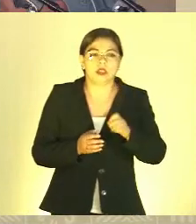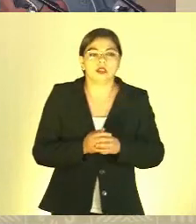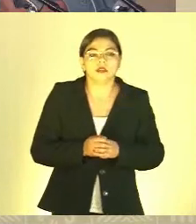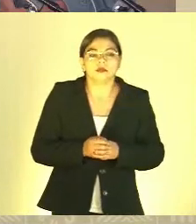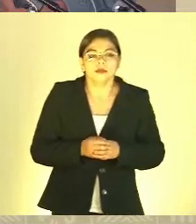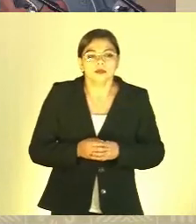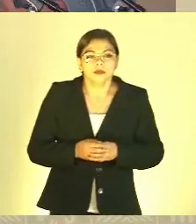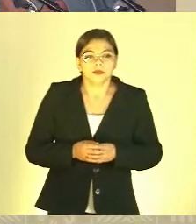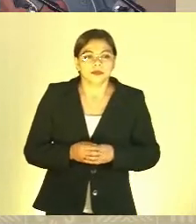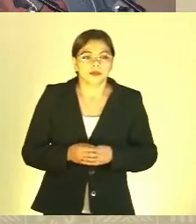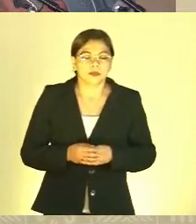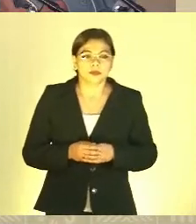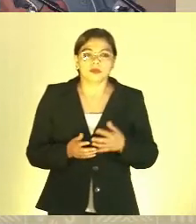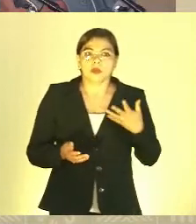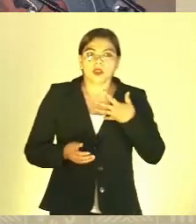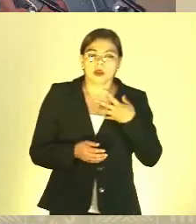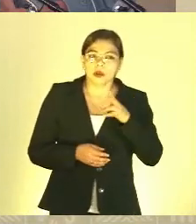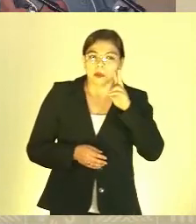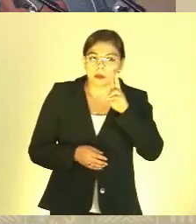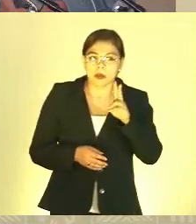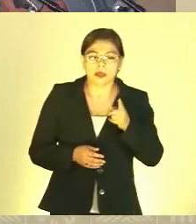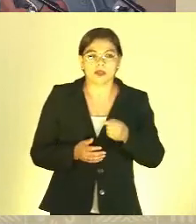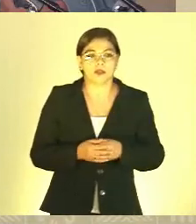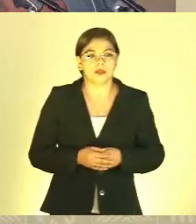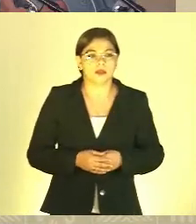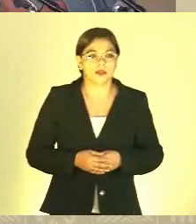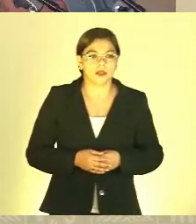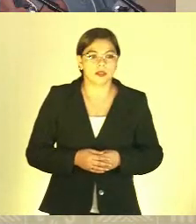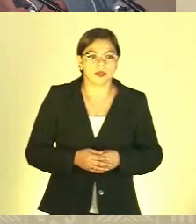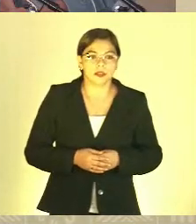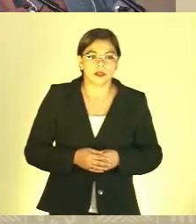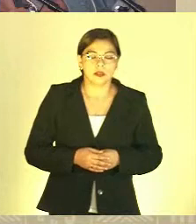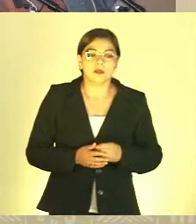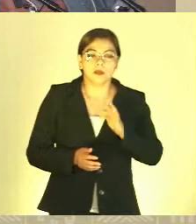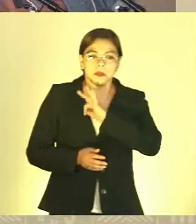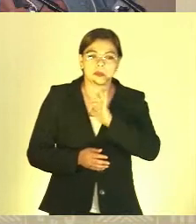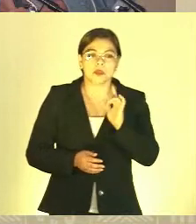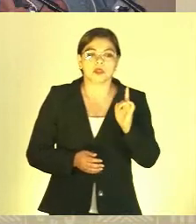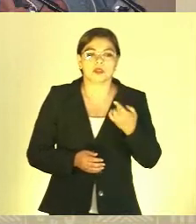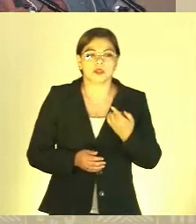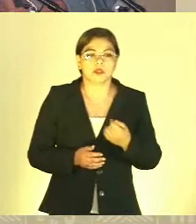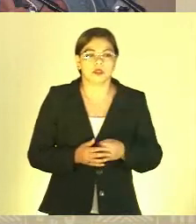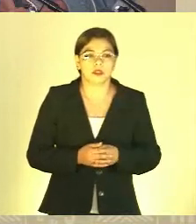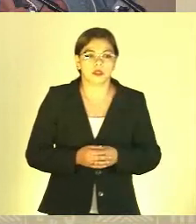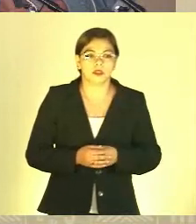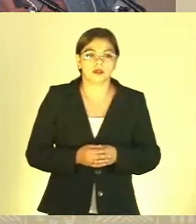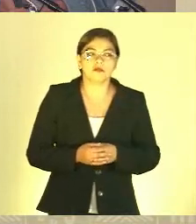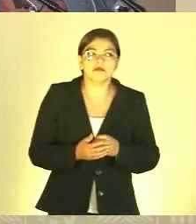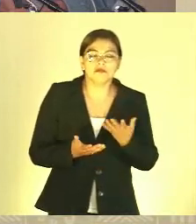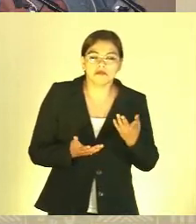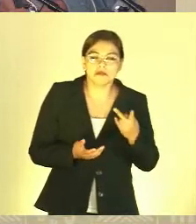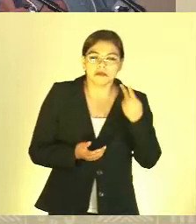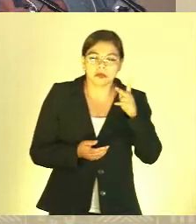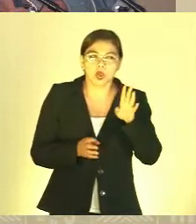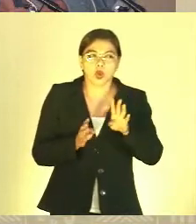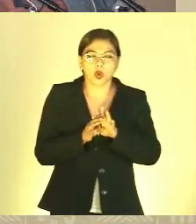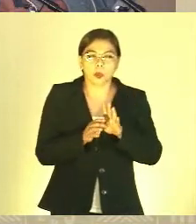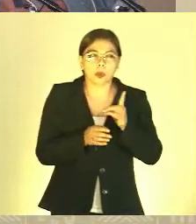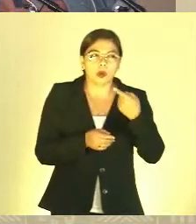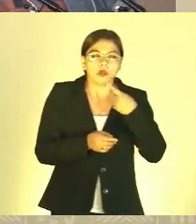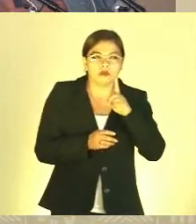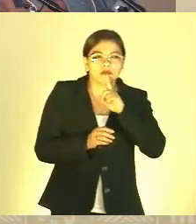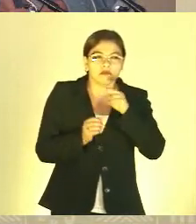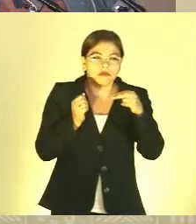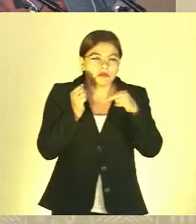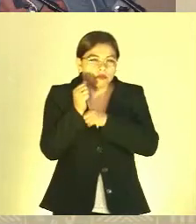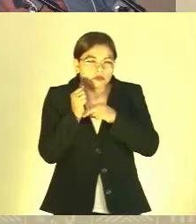de Italia, o sea, que tienen que ver con lo que pasa hoy, pueden ser obra de una conspiración, de